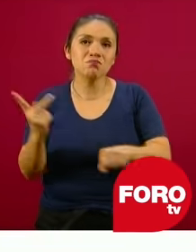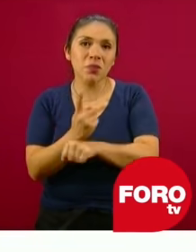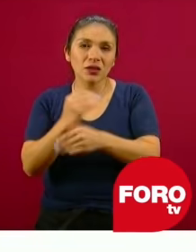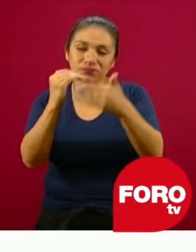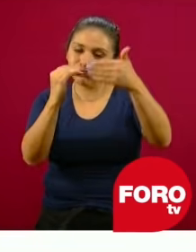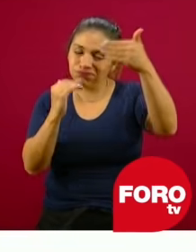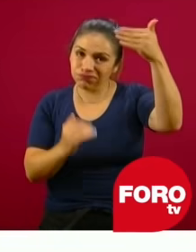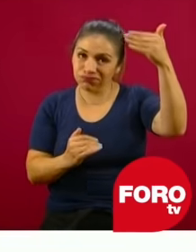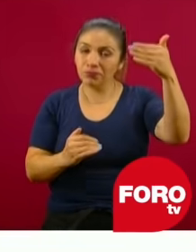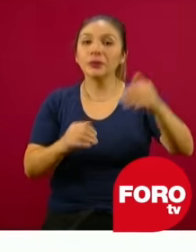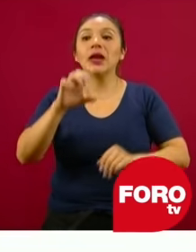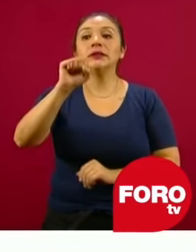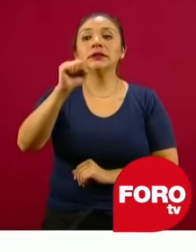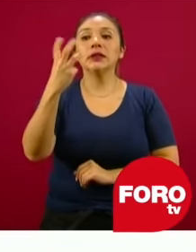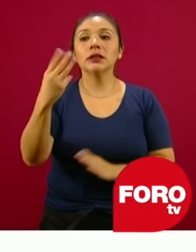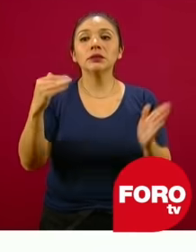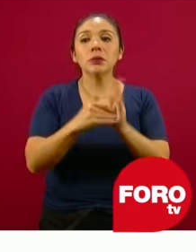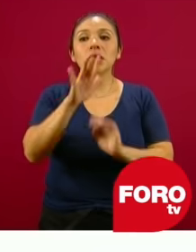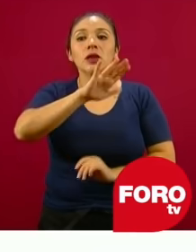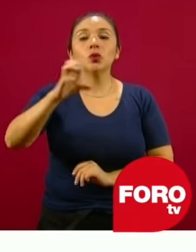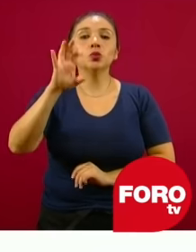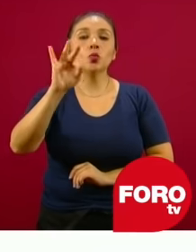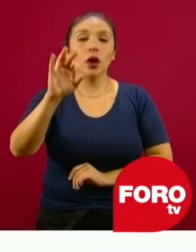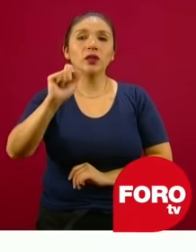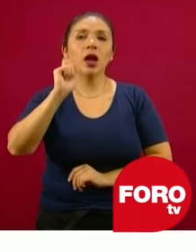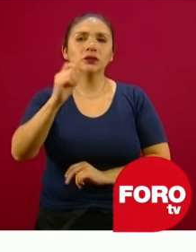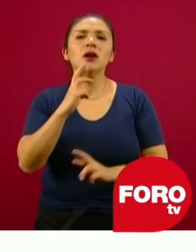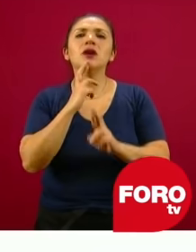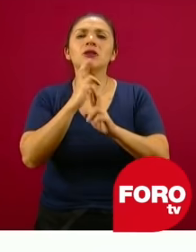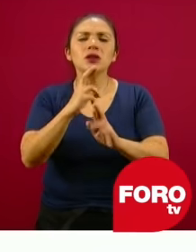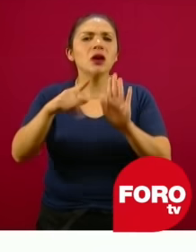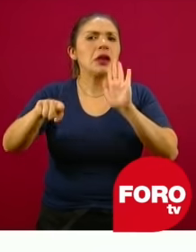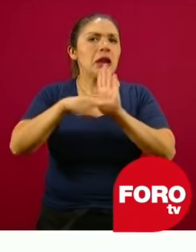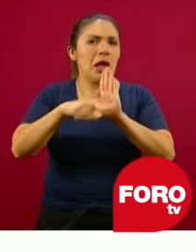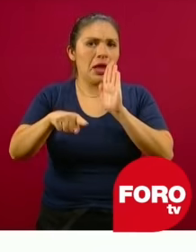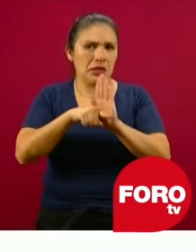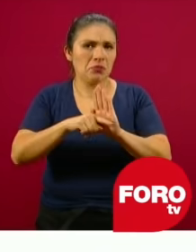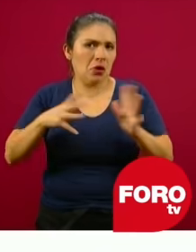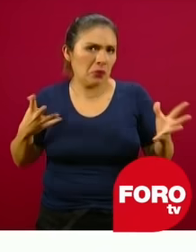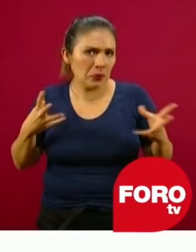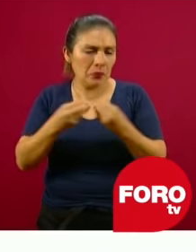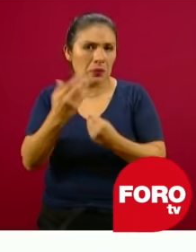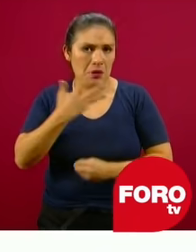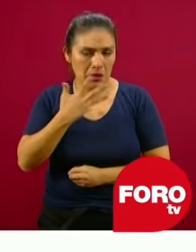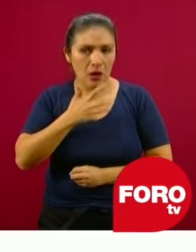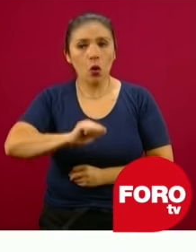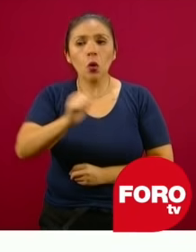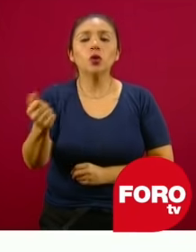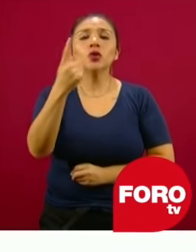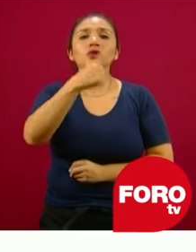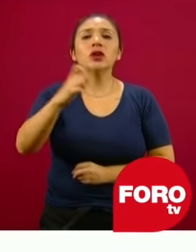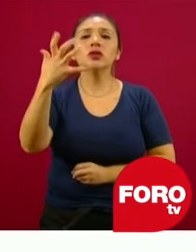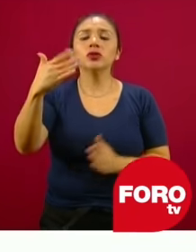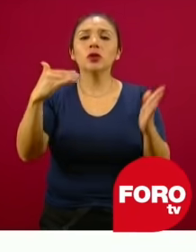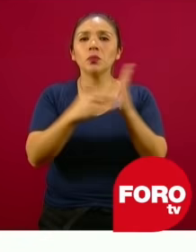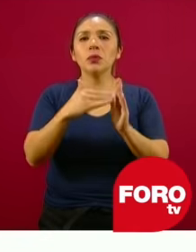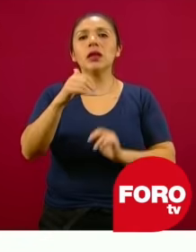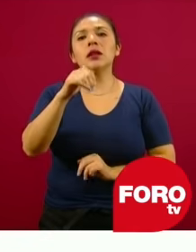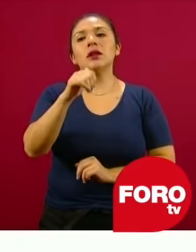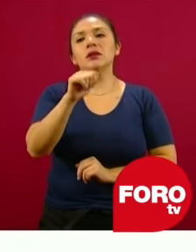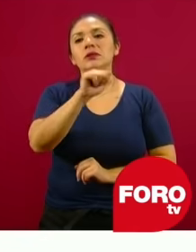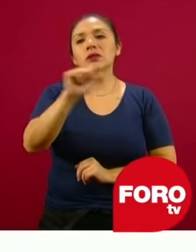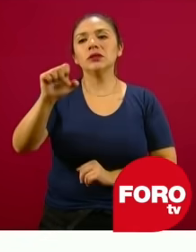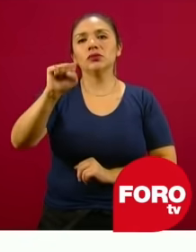momento, 63 mil 540 son los resultados negativos que se han acumulado y ya son más de 105 mil las